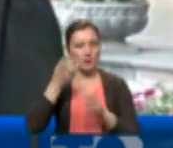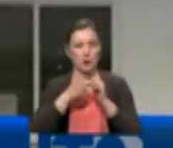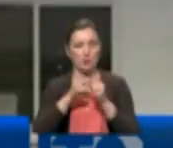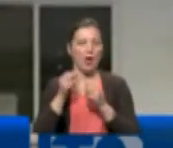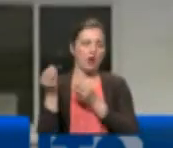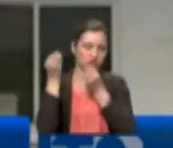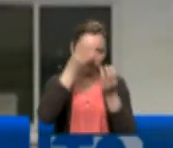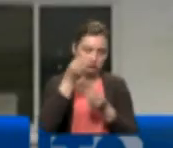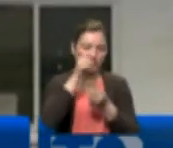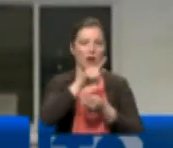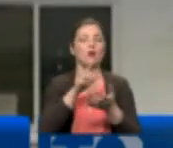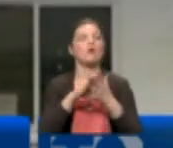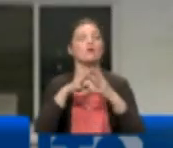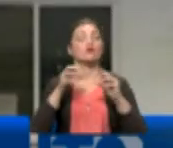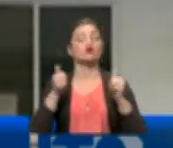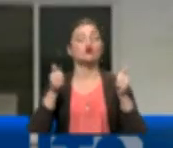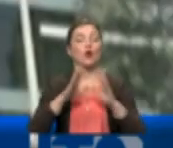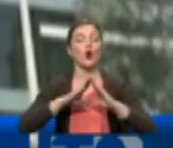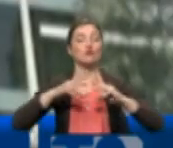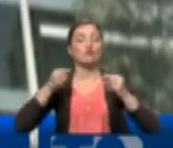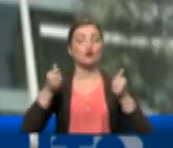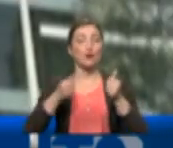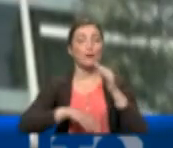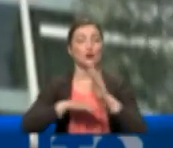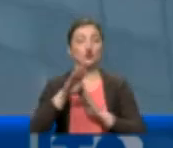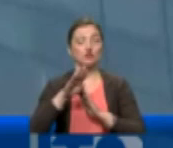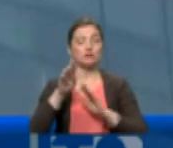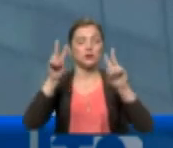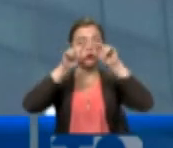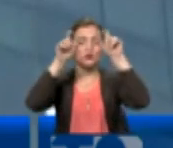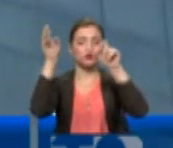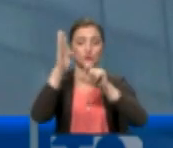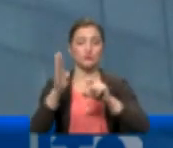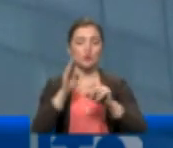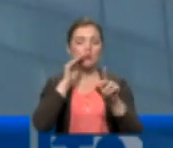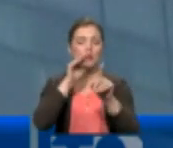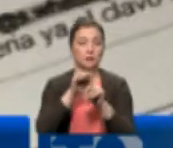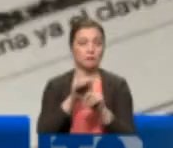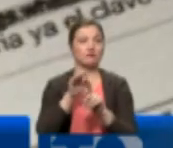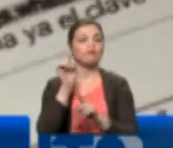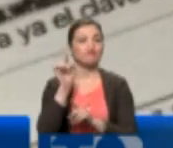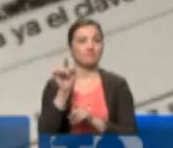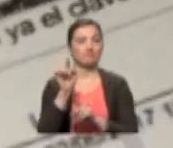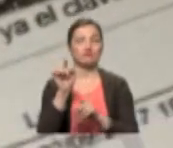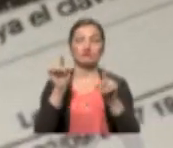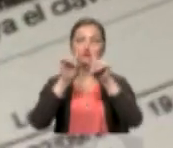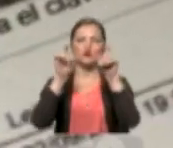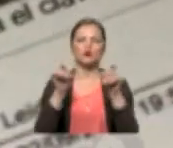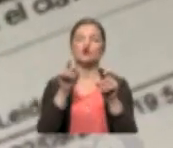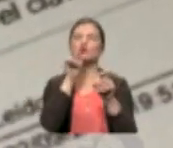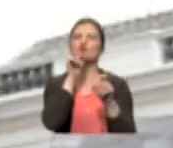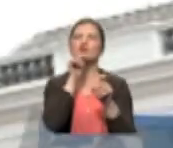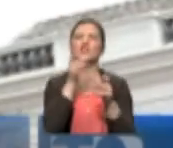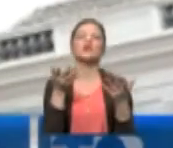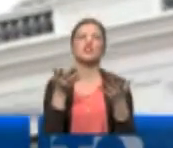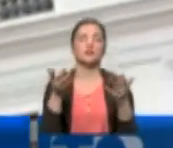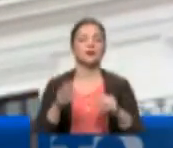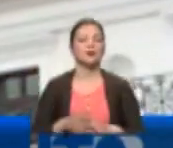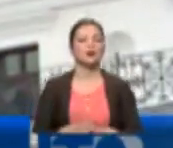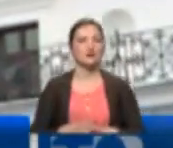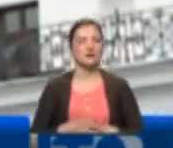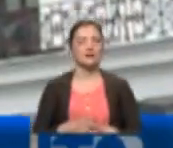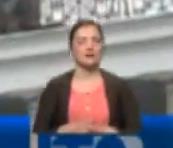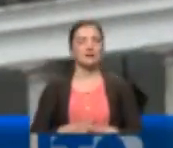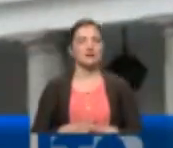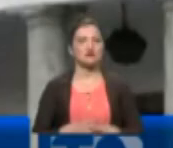problema. El mayor de ellos, el caso Odebrecht. Entre sus mensajes quedó registrada una consulta. Curiosamente, quien la